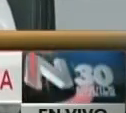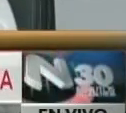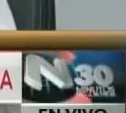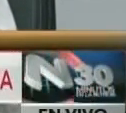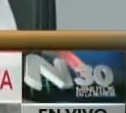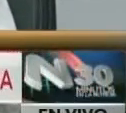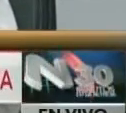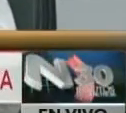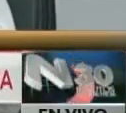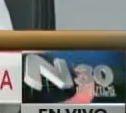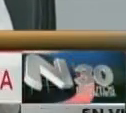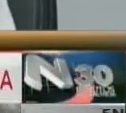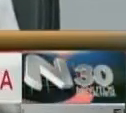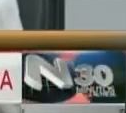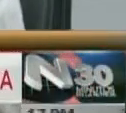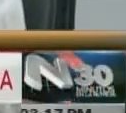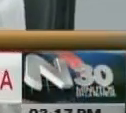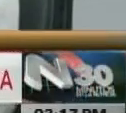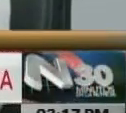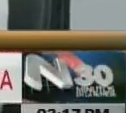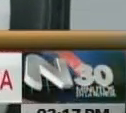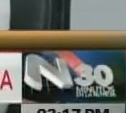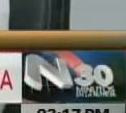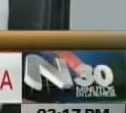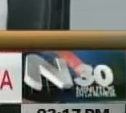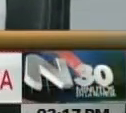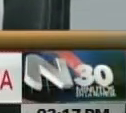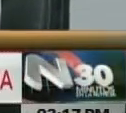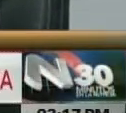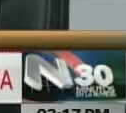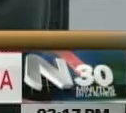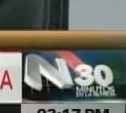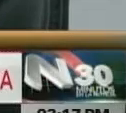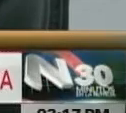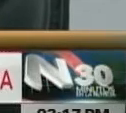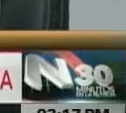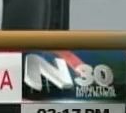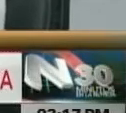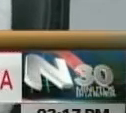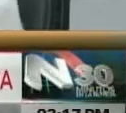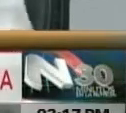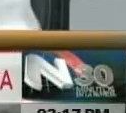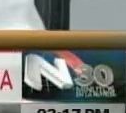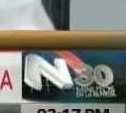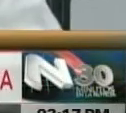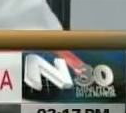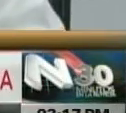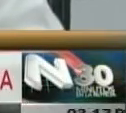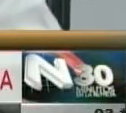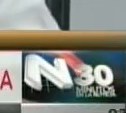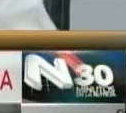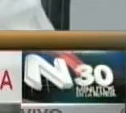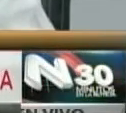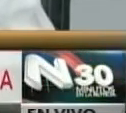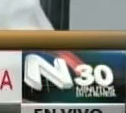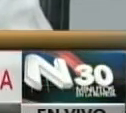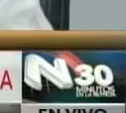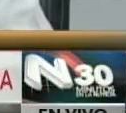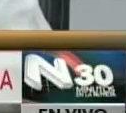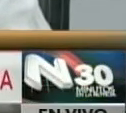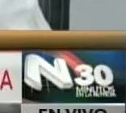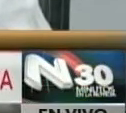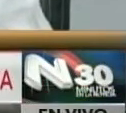de eficacia en Colombia con otros procesos, hay que fortalecerlo y llevarlo a la práctica. Pero en general se trata de